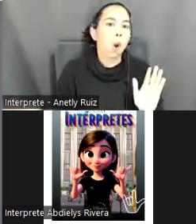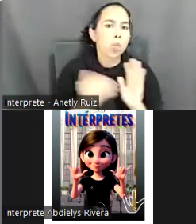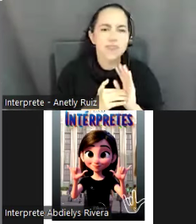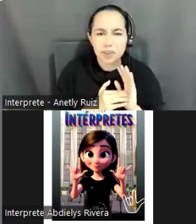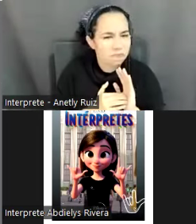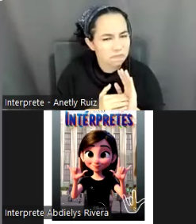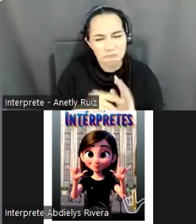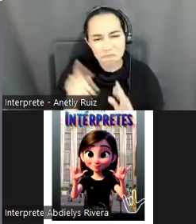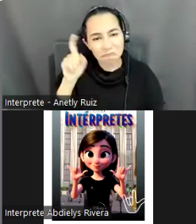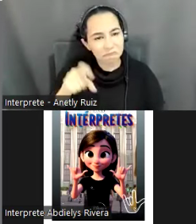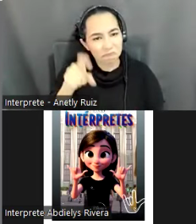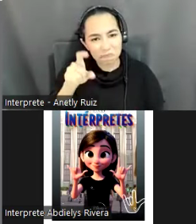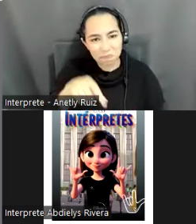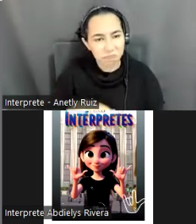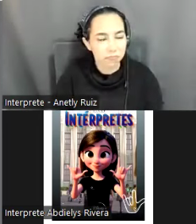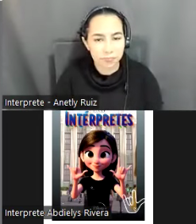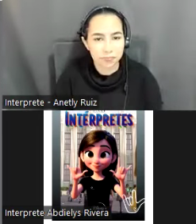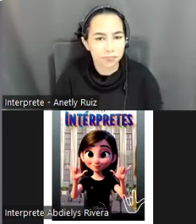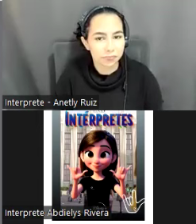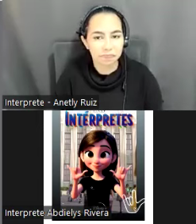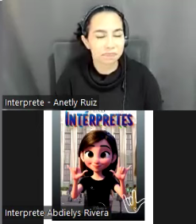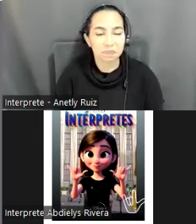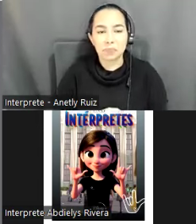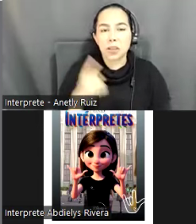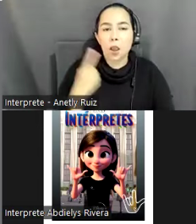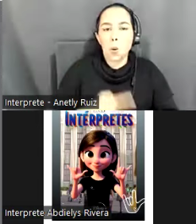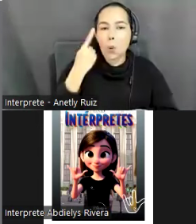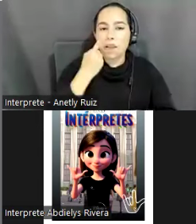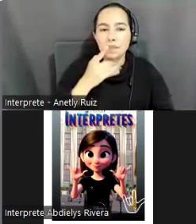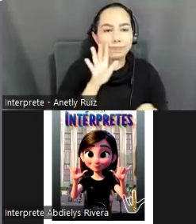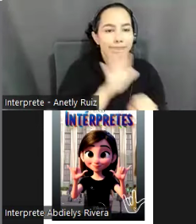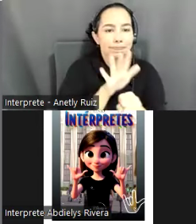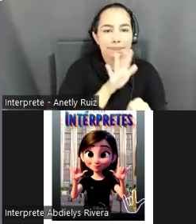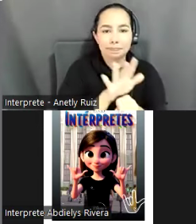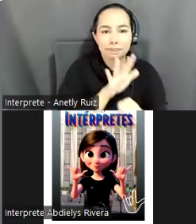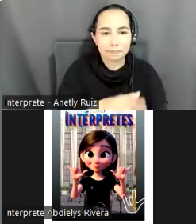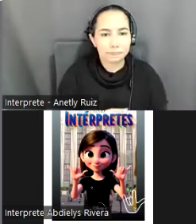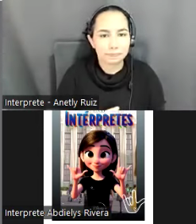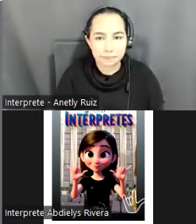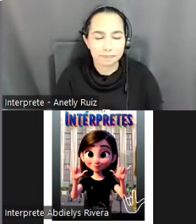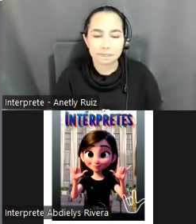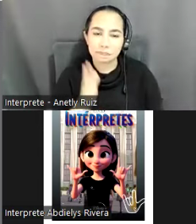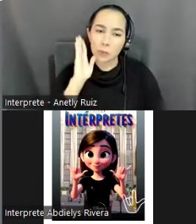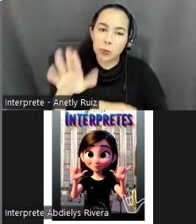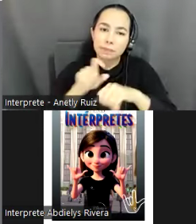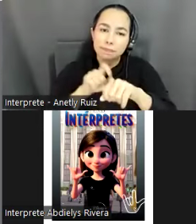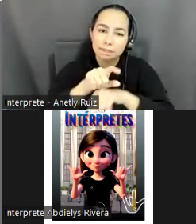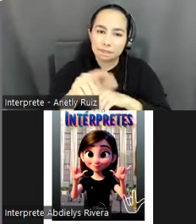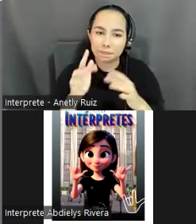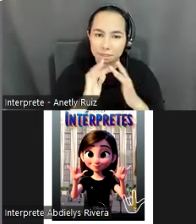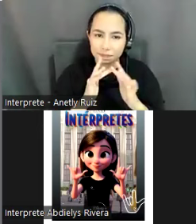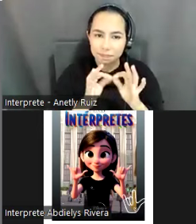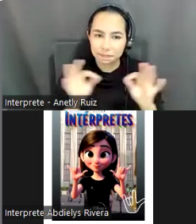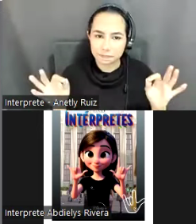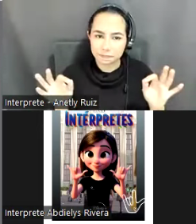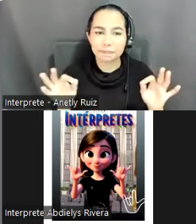nuevamente para beneficiarse del segundo y del tercer bloque. Así que ya automáticamente les va a estar llegando la invitación para